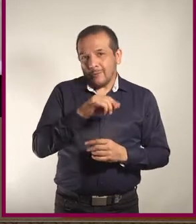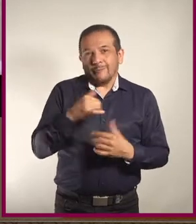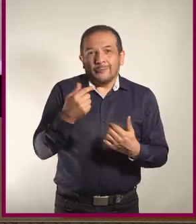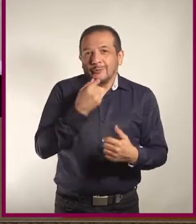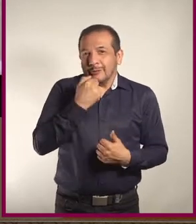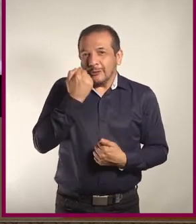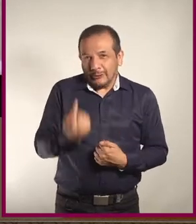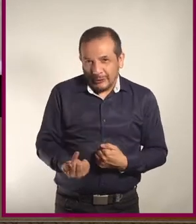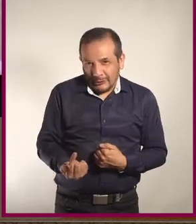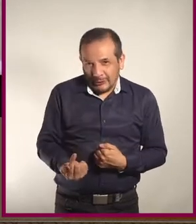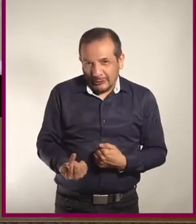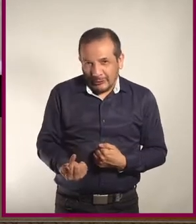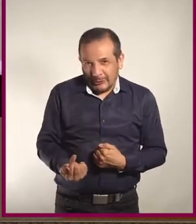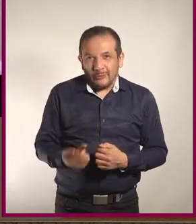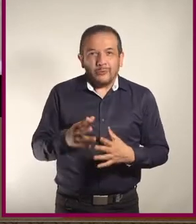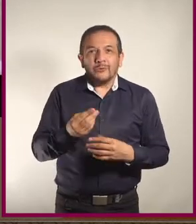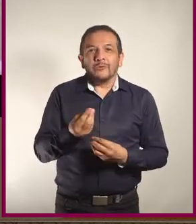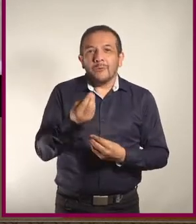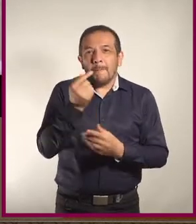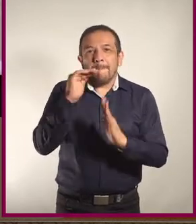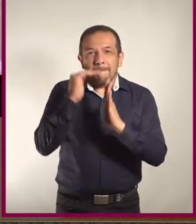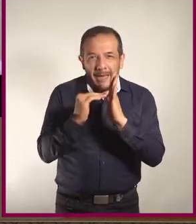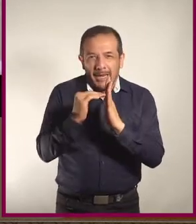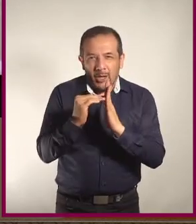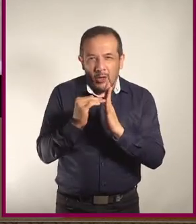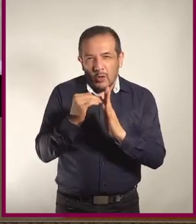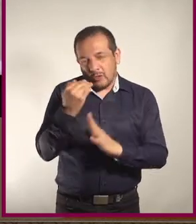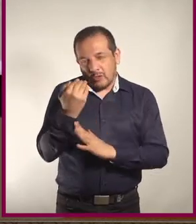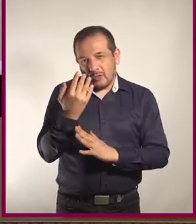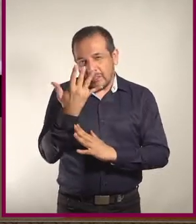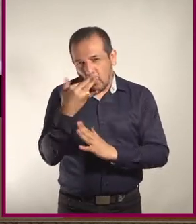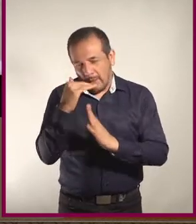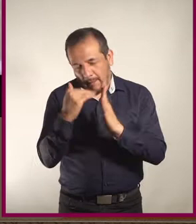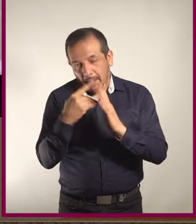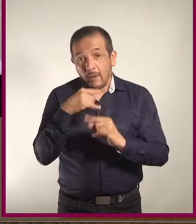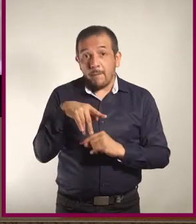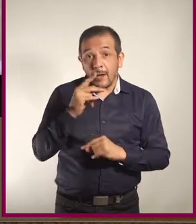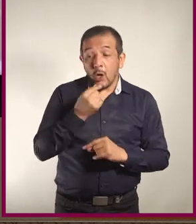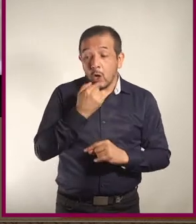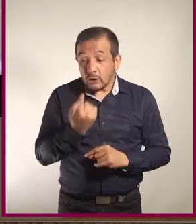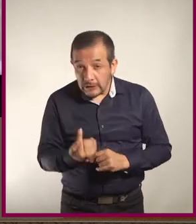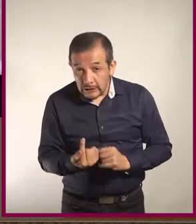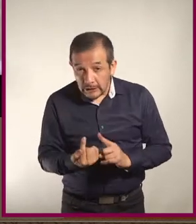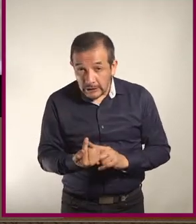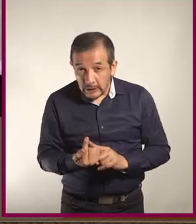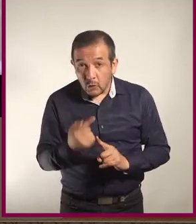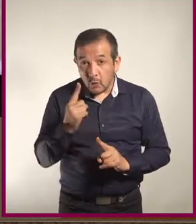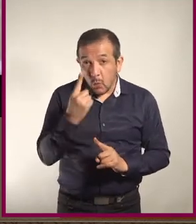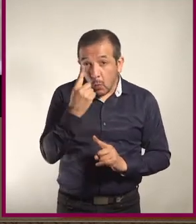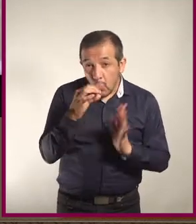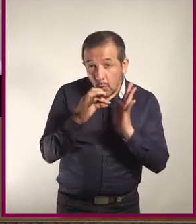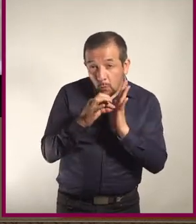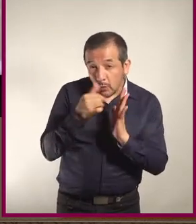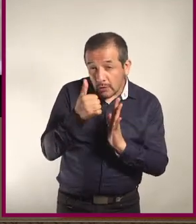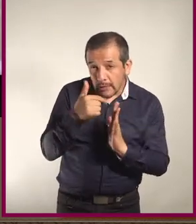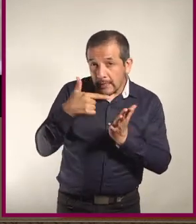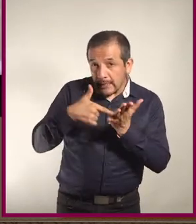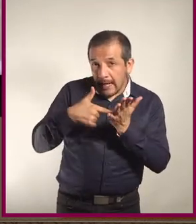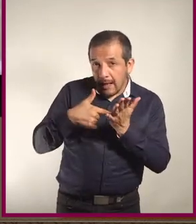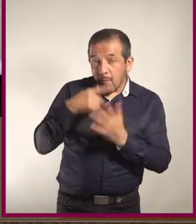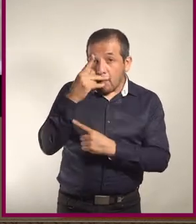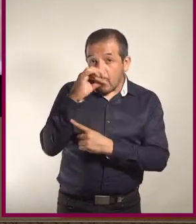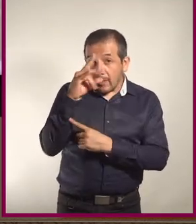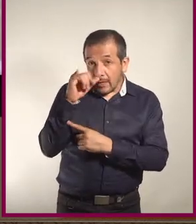Obviamente cuando es uno más chico, niño, pues consume un poco menos, pero normalmente se dice que entre los niños se consume